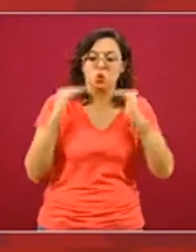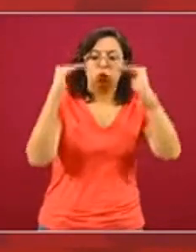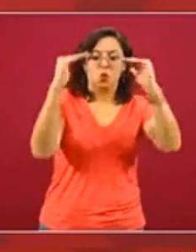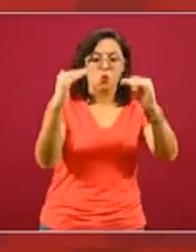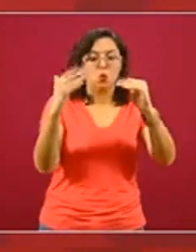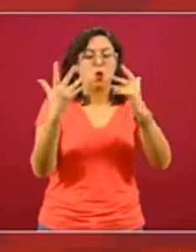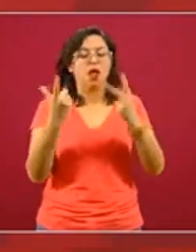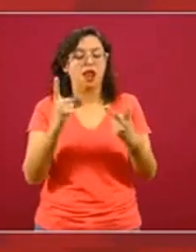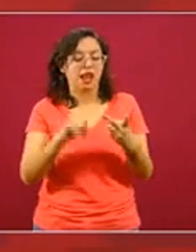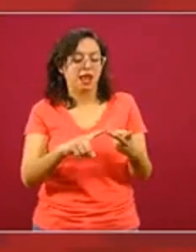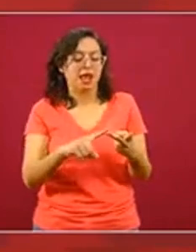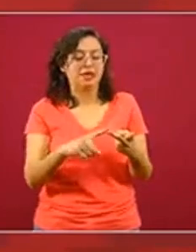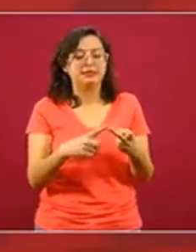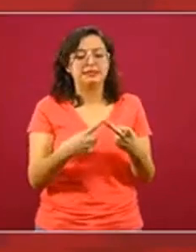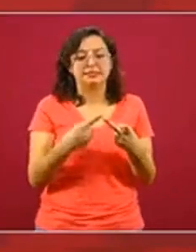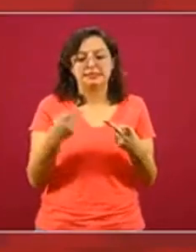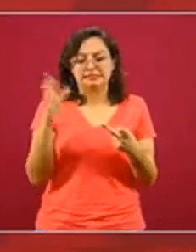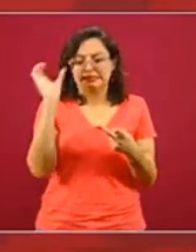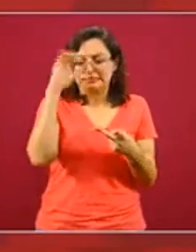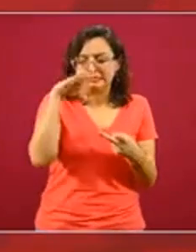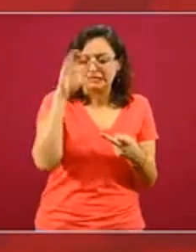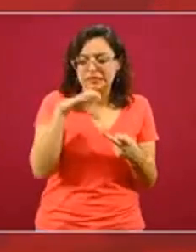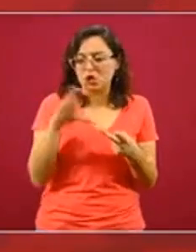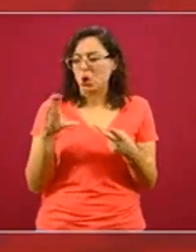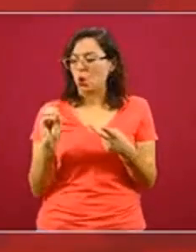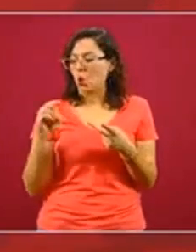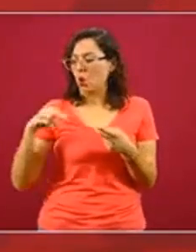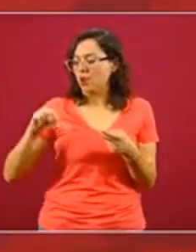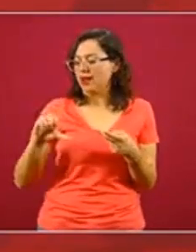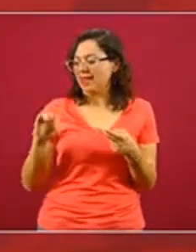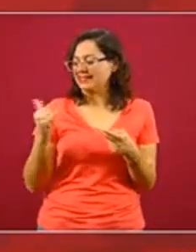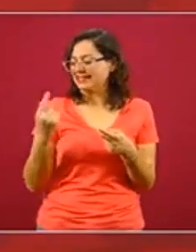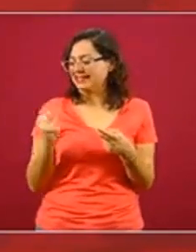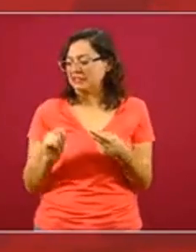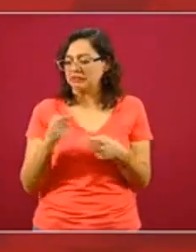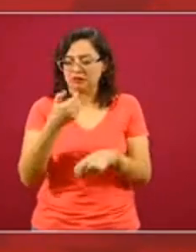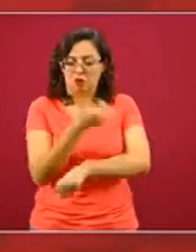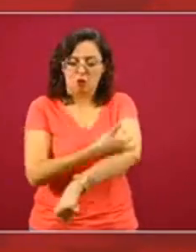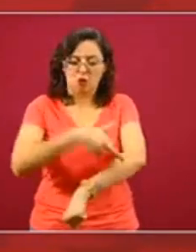Ciencia y Tecnología para los fines de esta vinculación